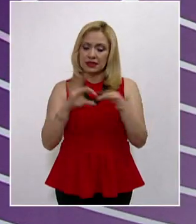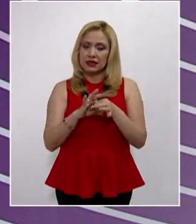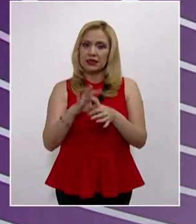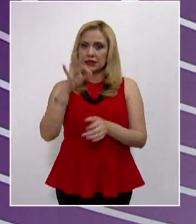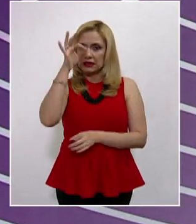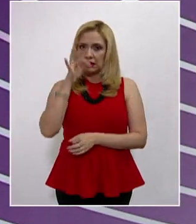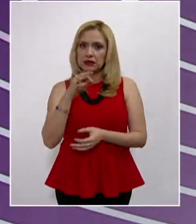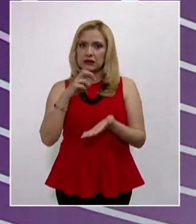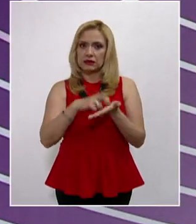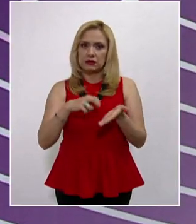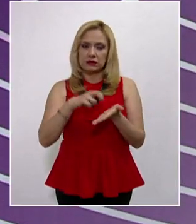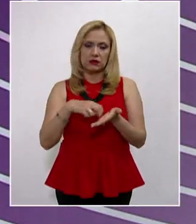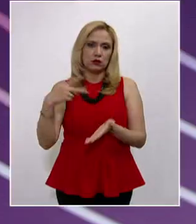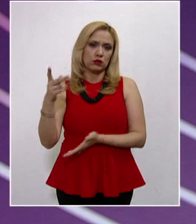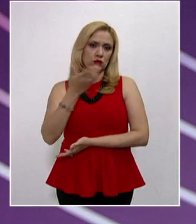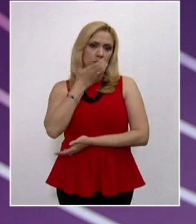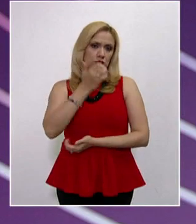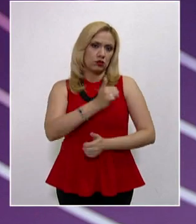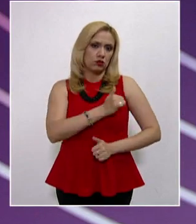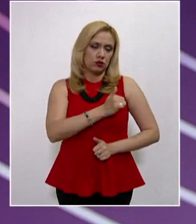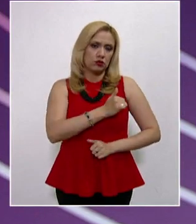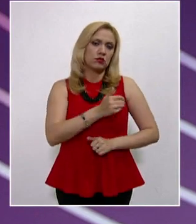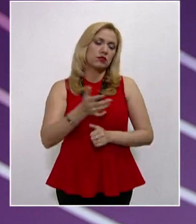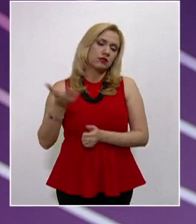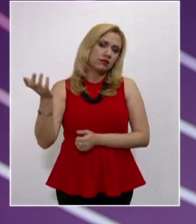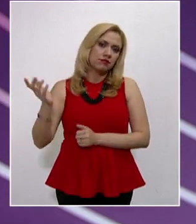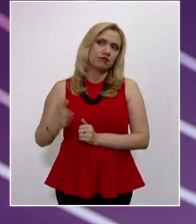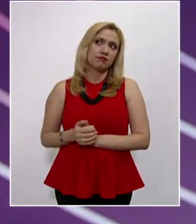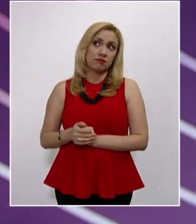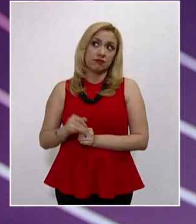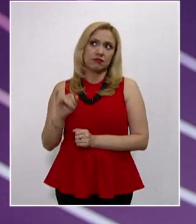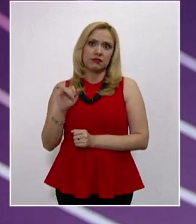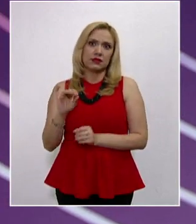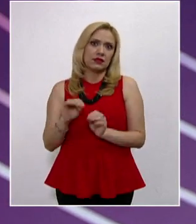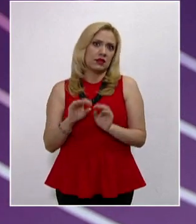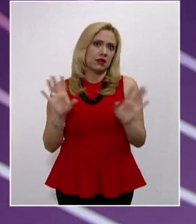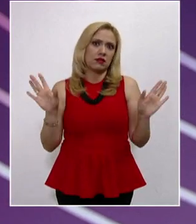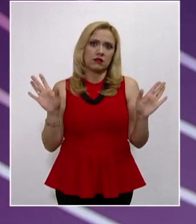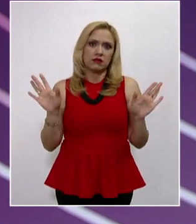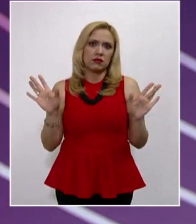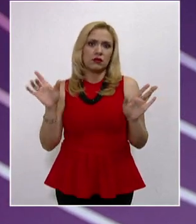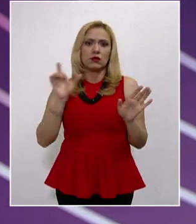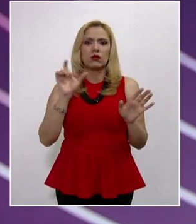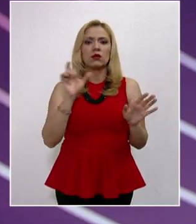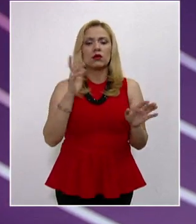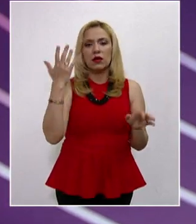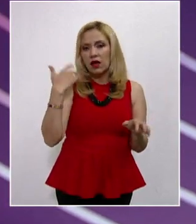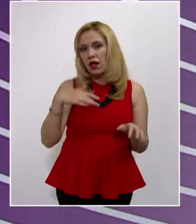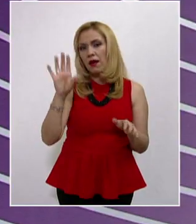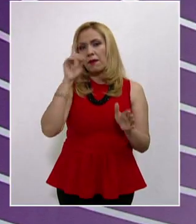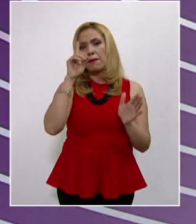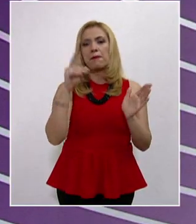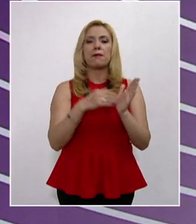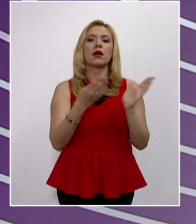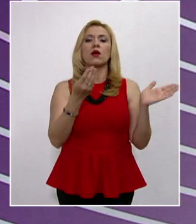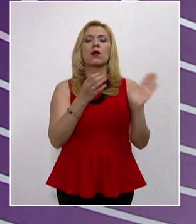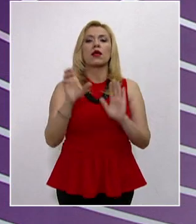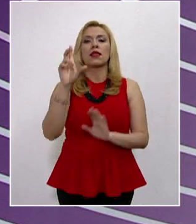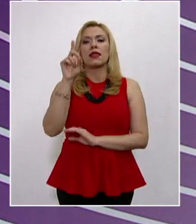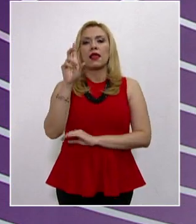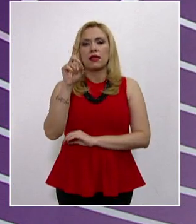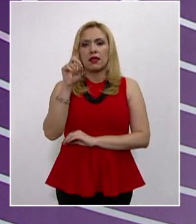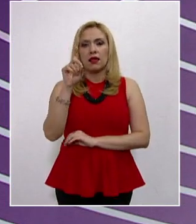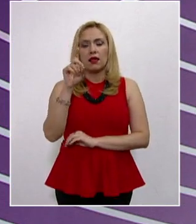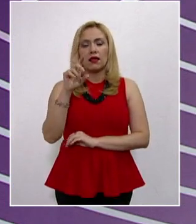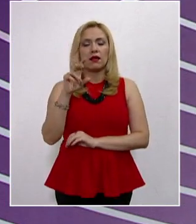la disciplina castrense. Sí, pues muy... Que es como retomar ¿cuándo un sí, poquito no? el ¿Y cuándo no? estándar que llegó a existir en 1930, más o menos. Ahí hay un